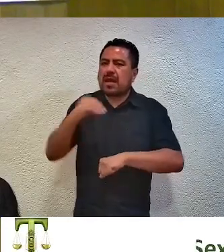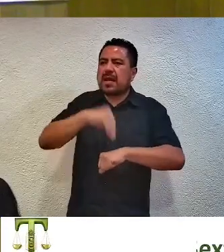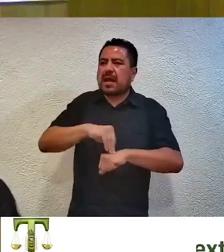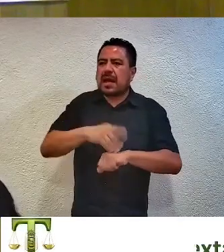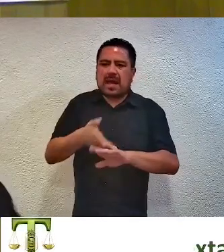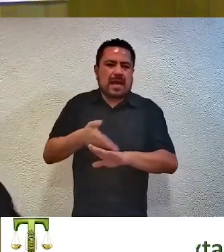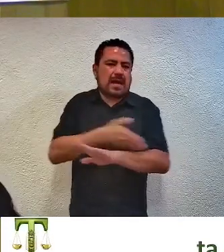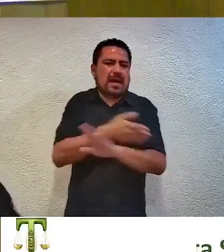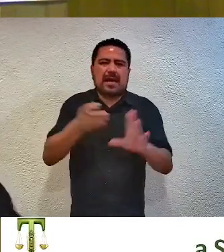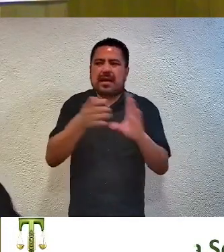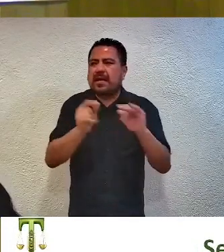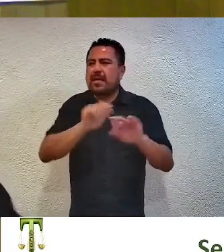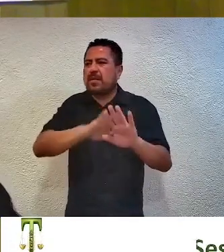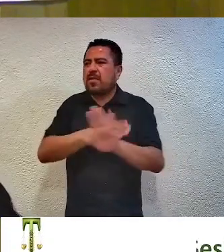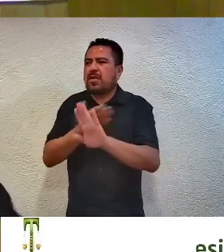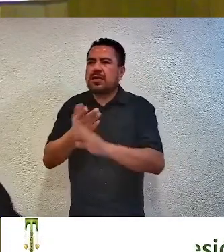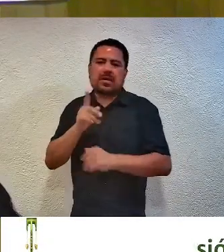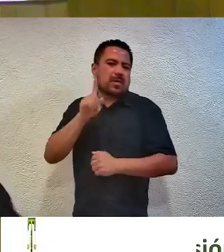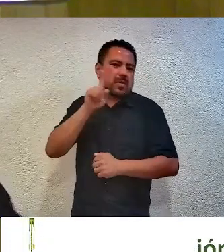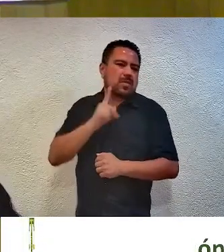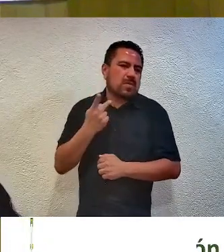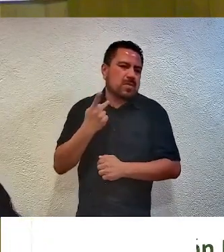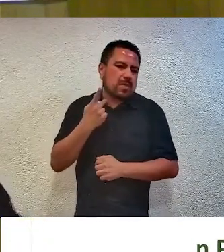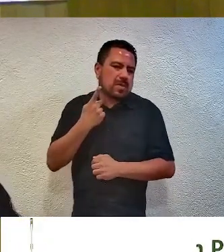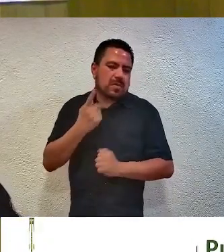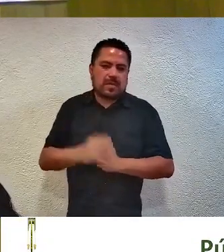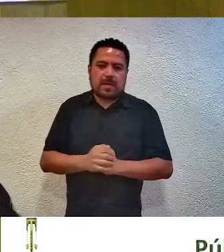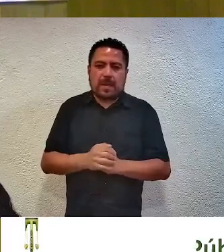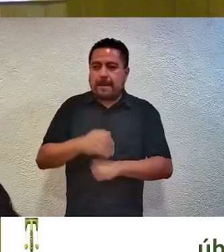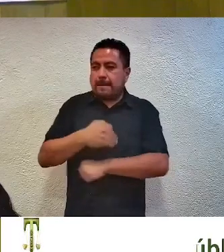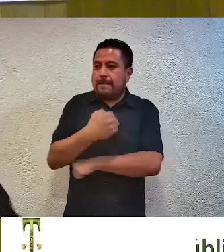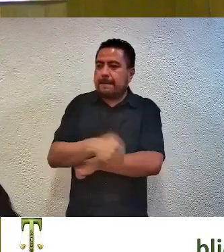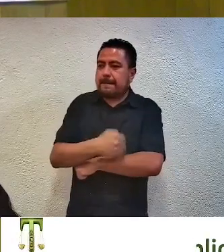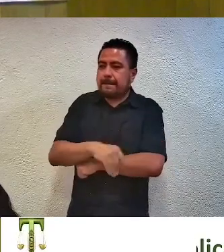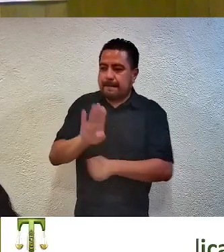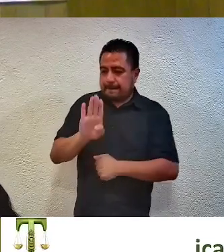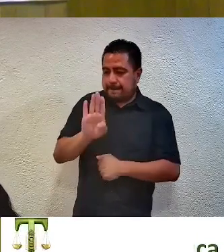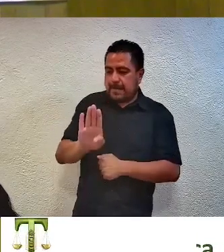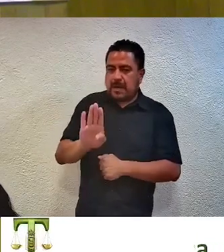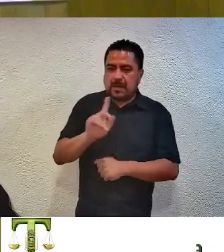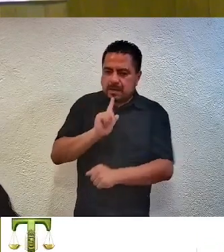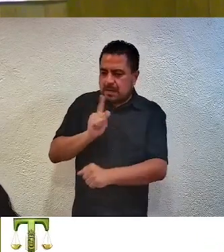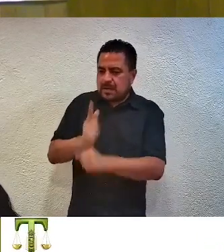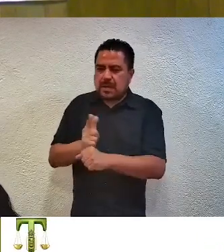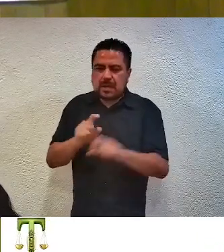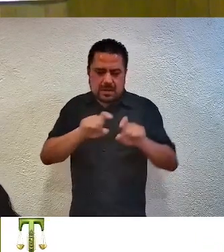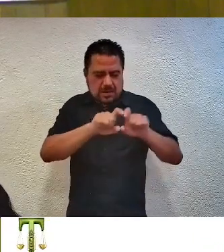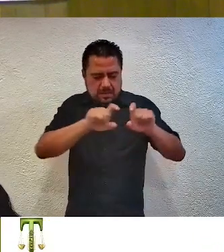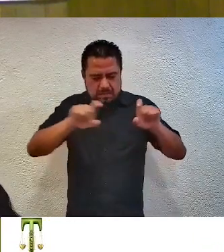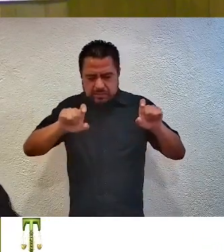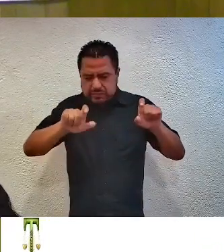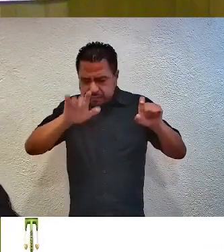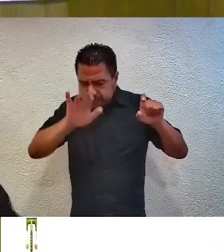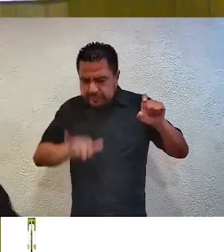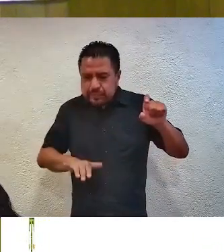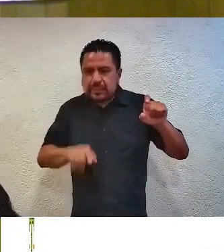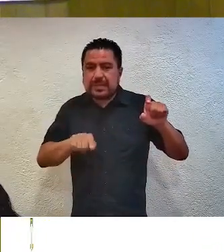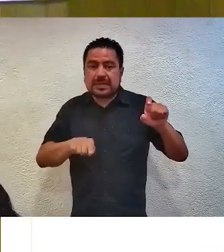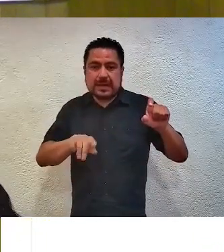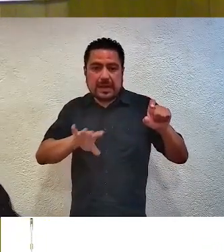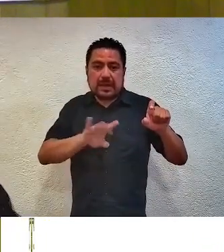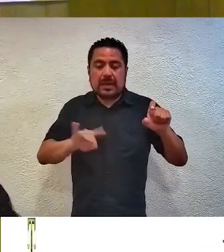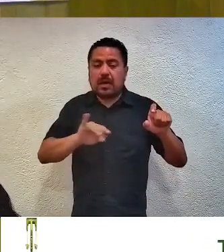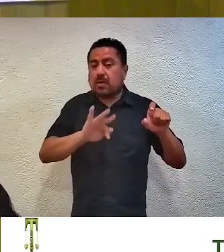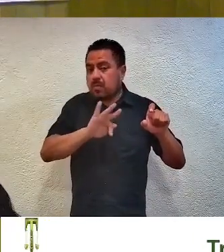preliminar algún tipo de violencia política de género, mientras que en el bloque B identificó las notas en las que, de manera preliminar,